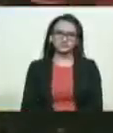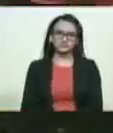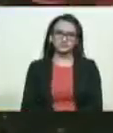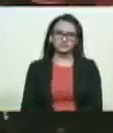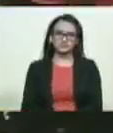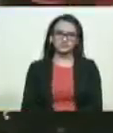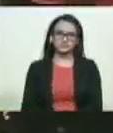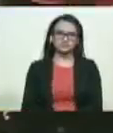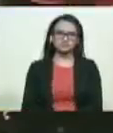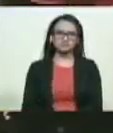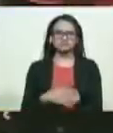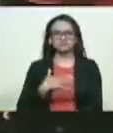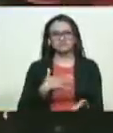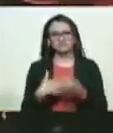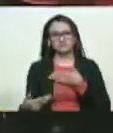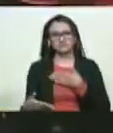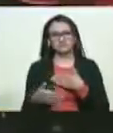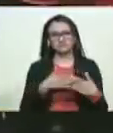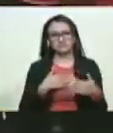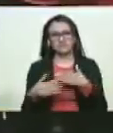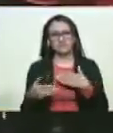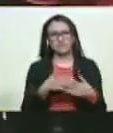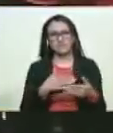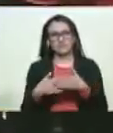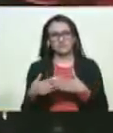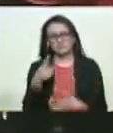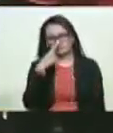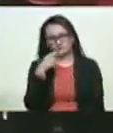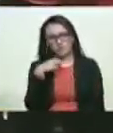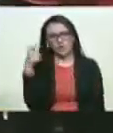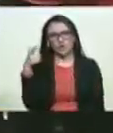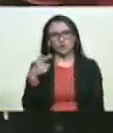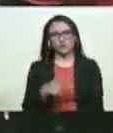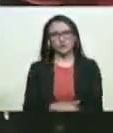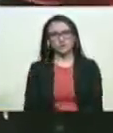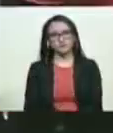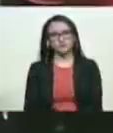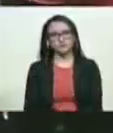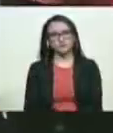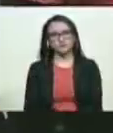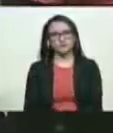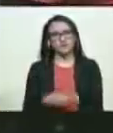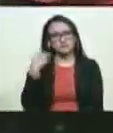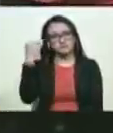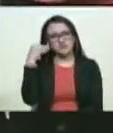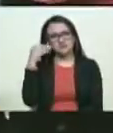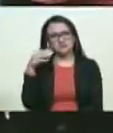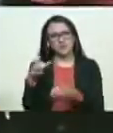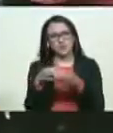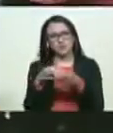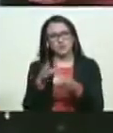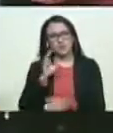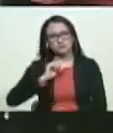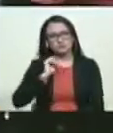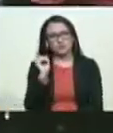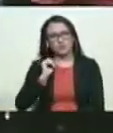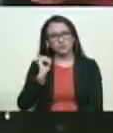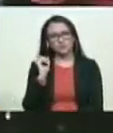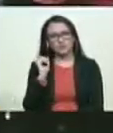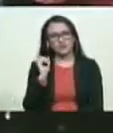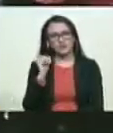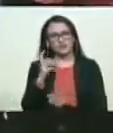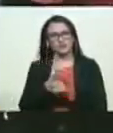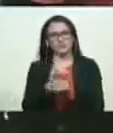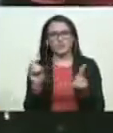y nos importa un lo que piense la oligarquía bogotana de la